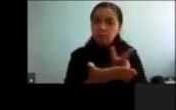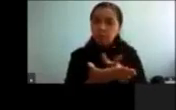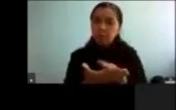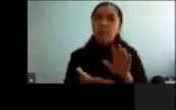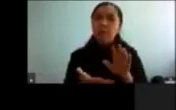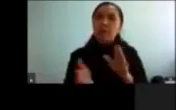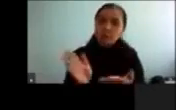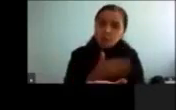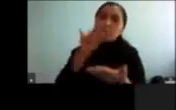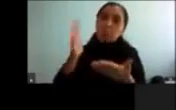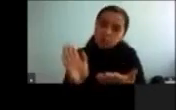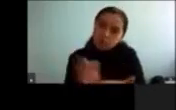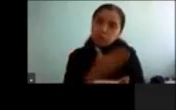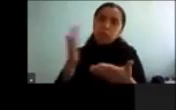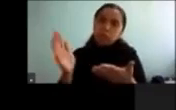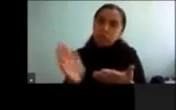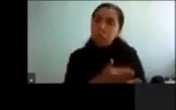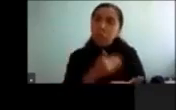sin tener idea, de lo que están leyendo.